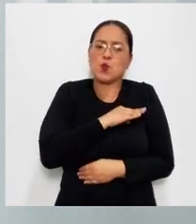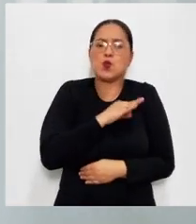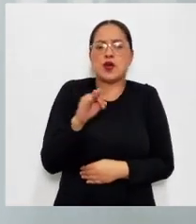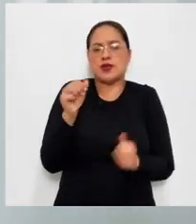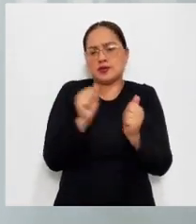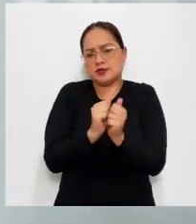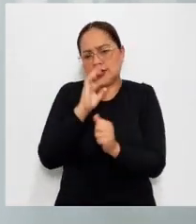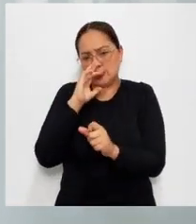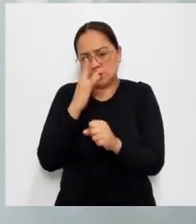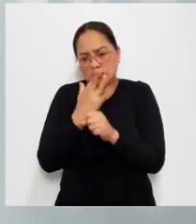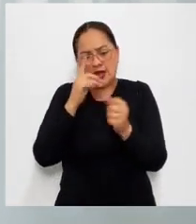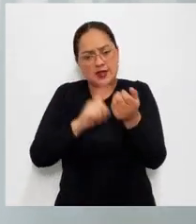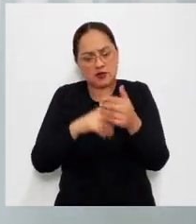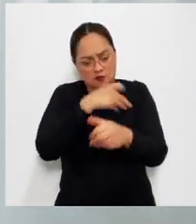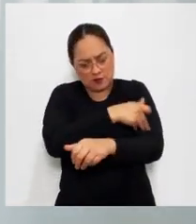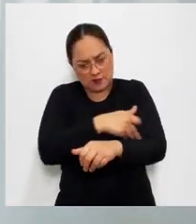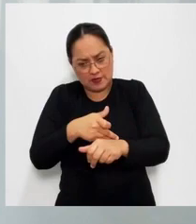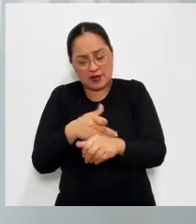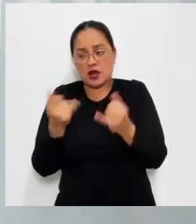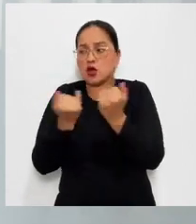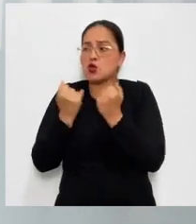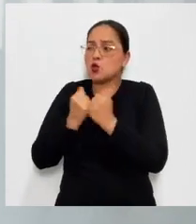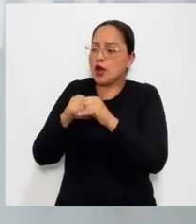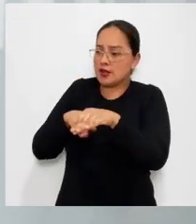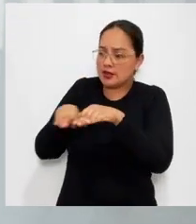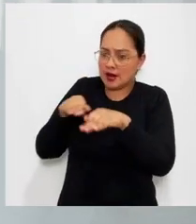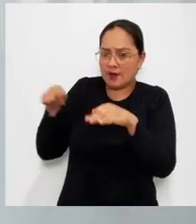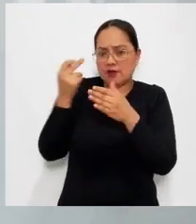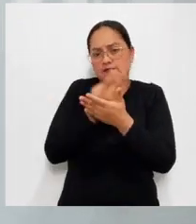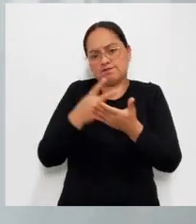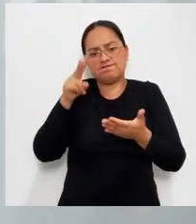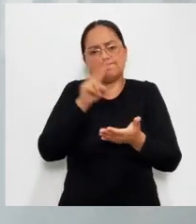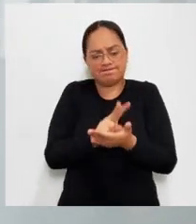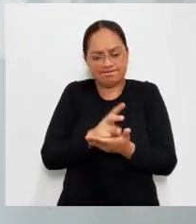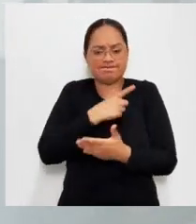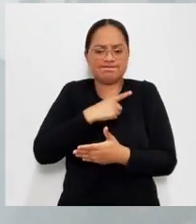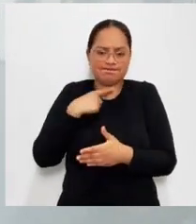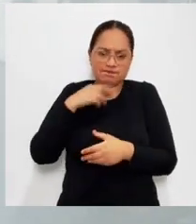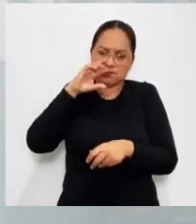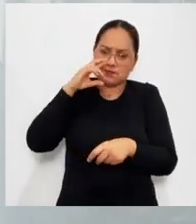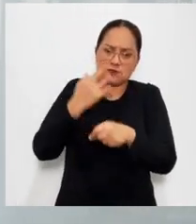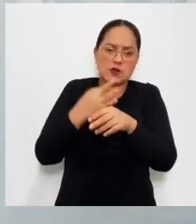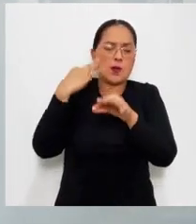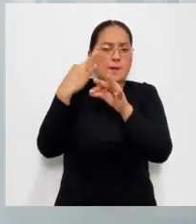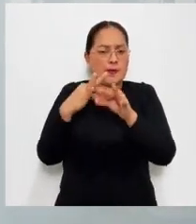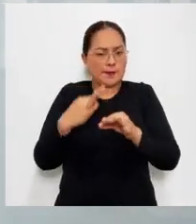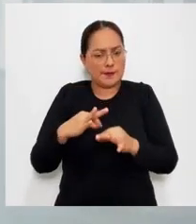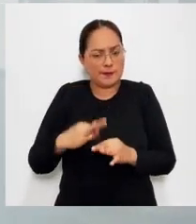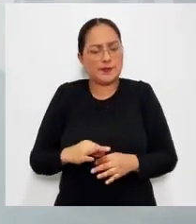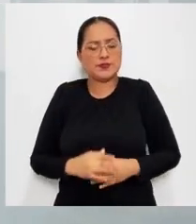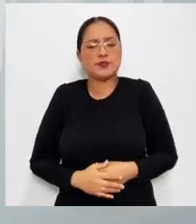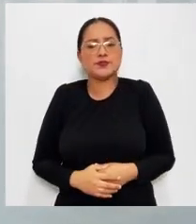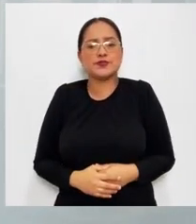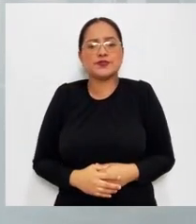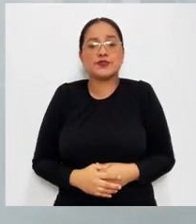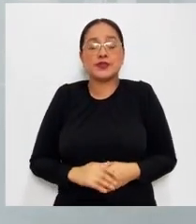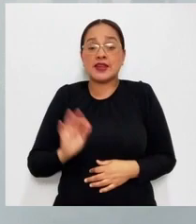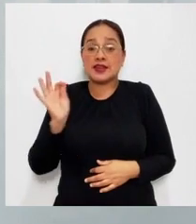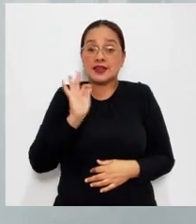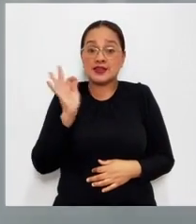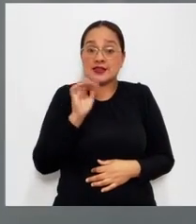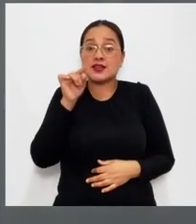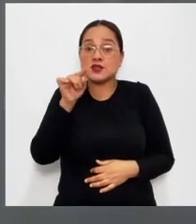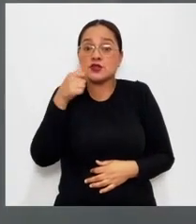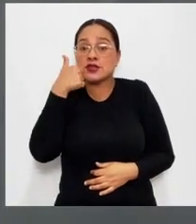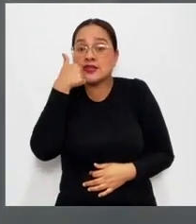poder cumplir con responsabilidades en la familia y poder cumplir con la responsabilidad que tenemos ante la ciudadanía.